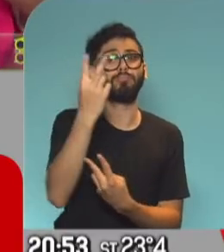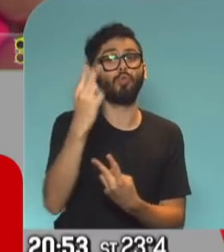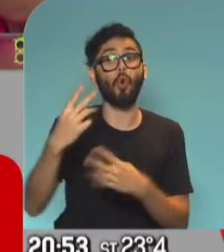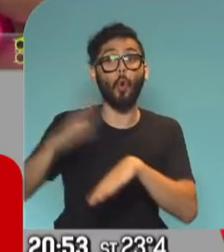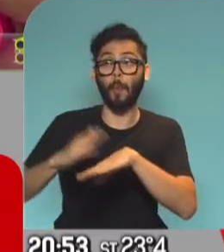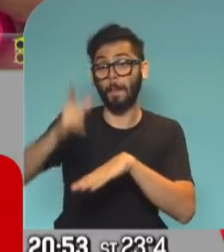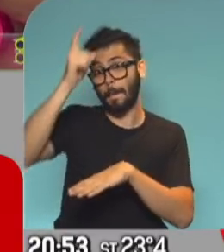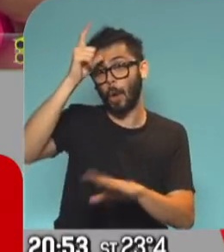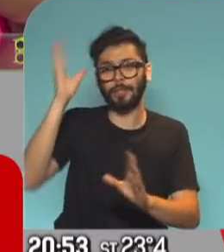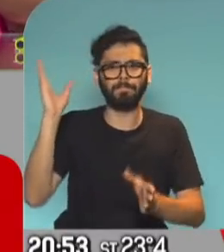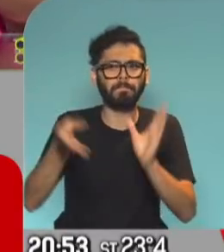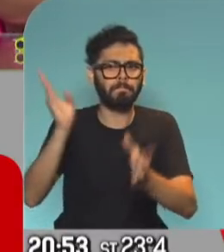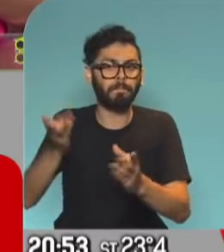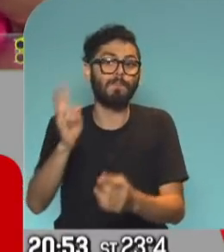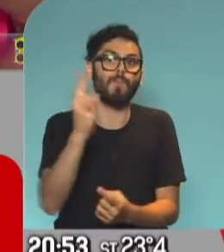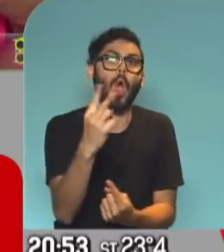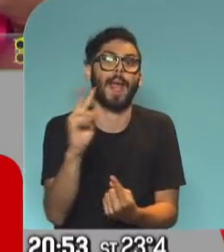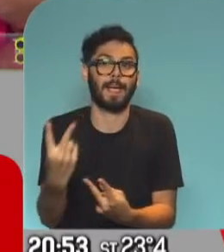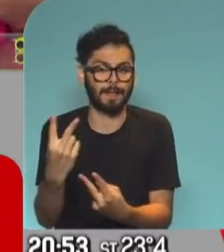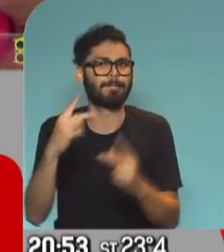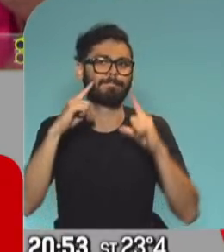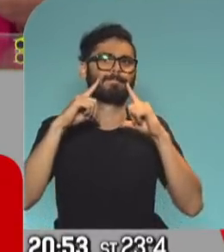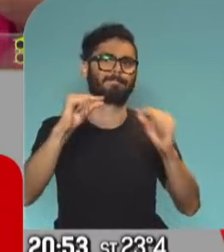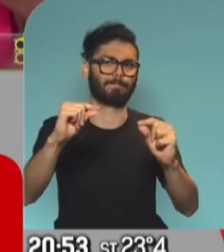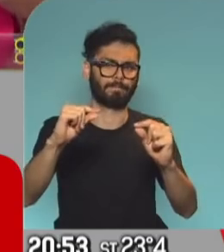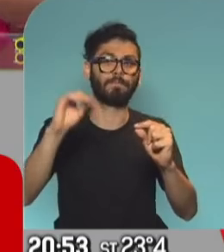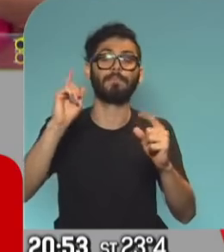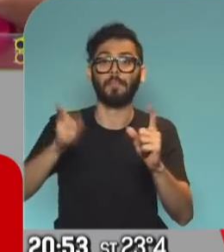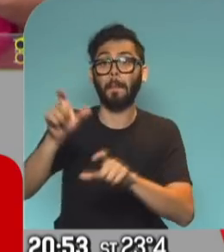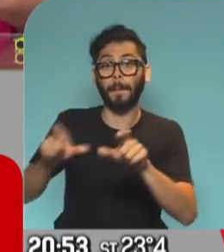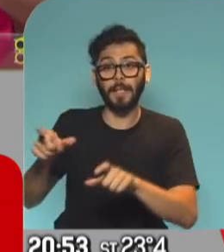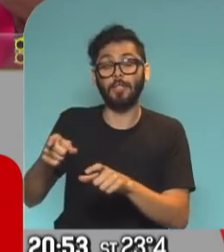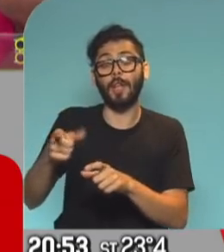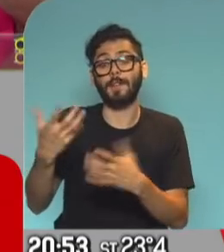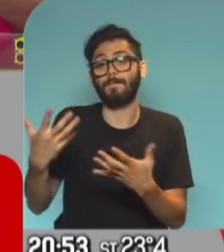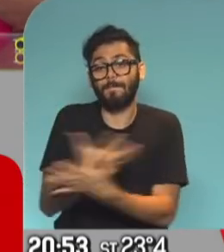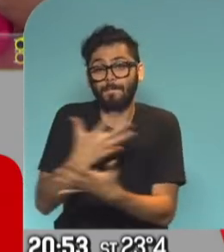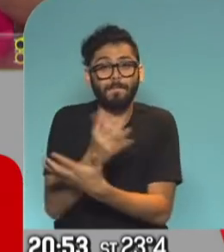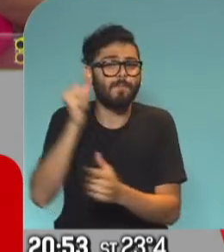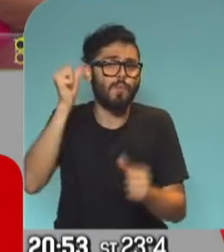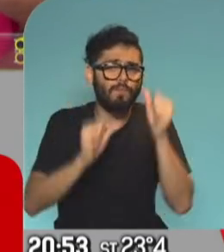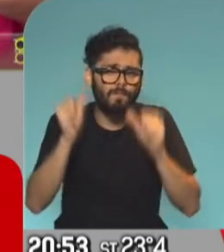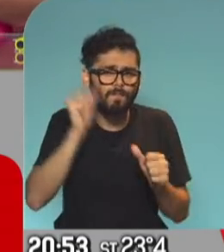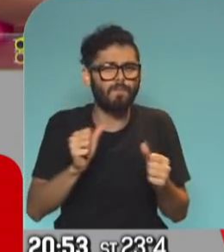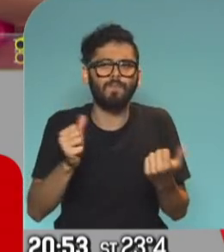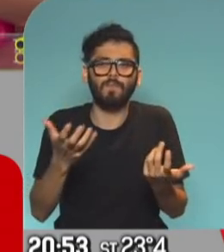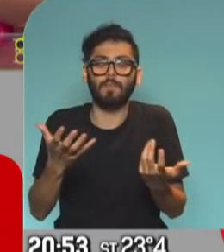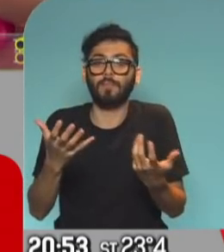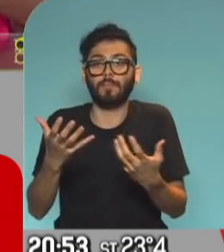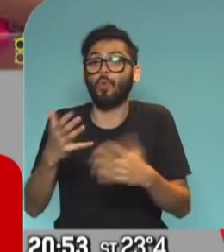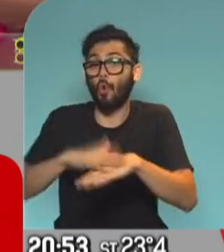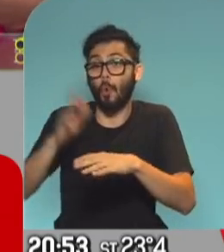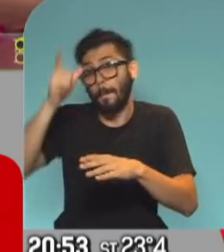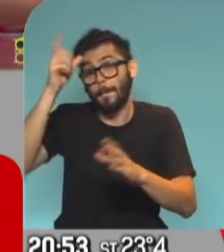represión policial en estas protestas y también por aquellas personas que fueron víctimas y heridos y víctimas de